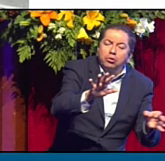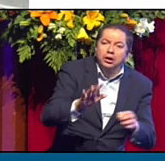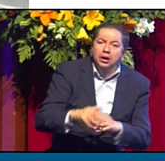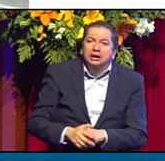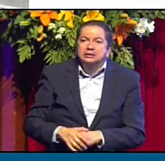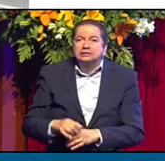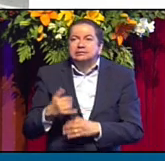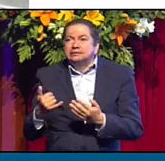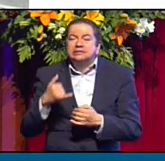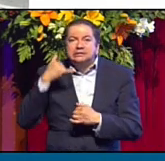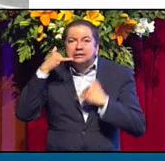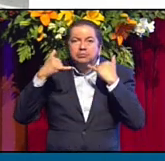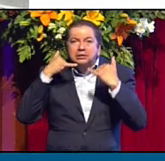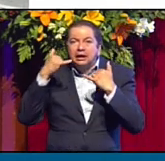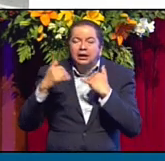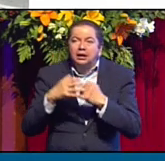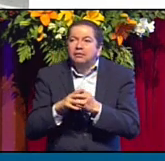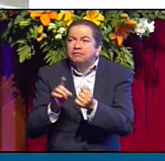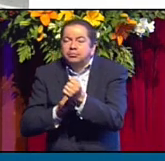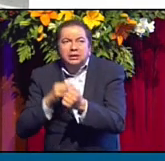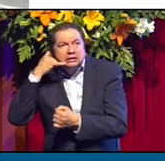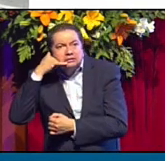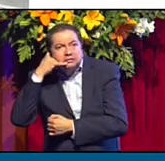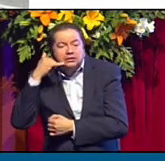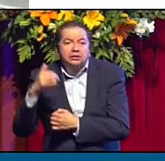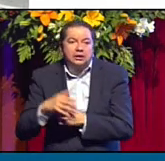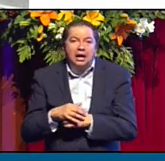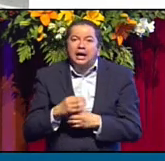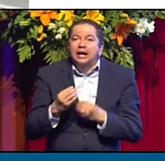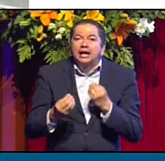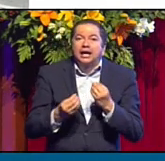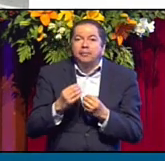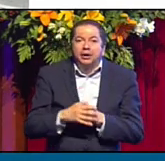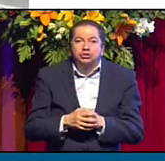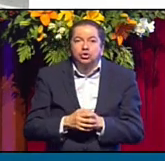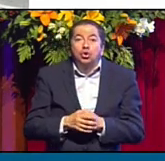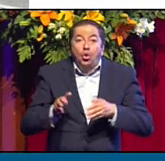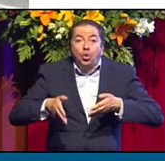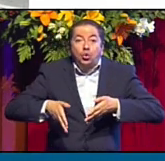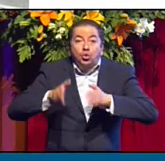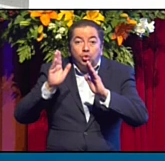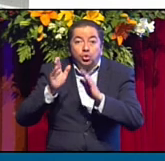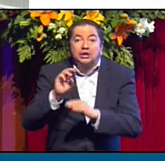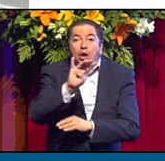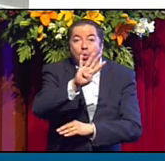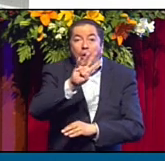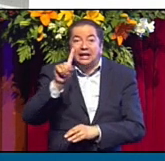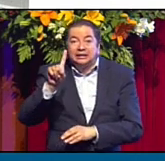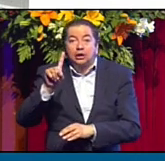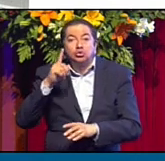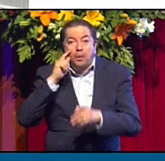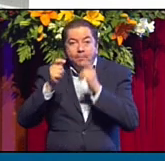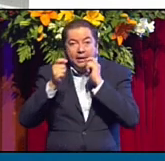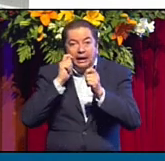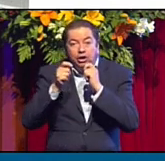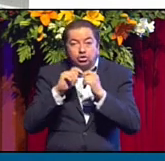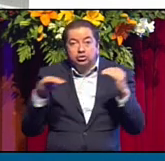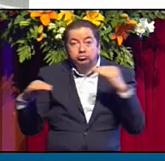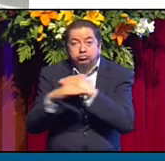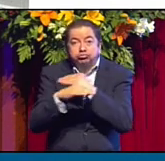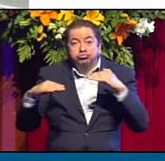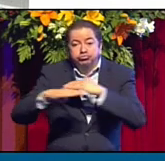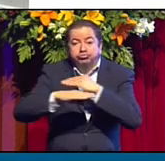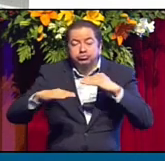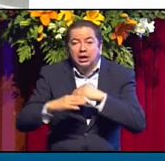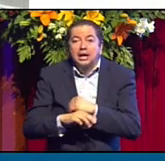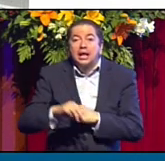a la casa, a sus familiares. Bueno, eso es lo que ocurre en la ruta 41. Tenemos una ruta peligrosa. El ministro